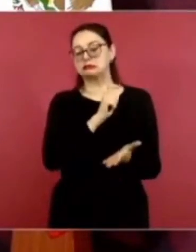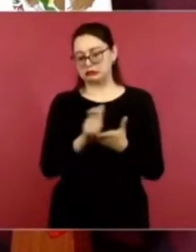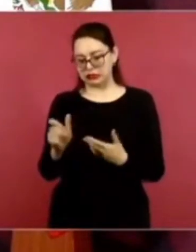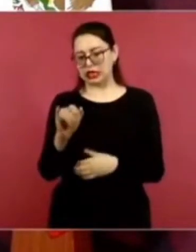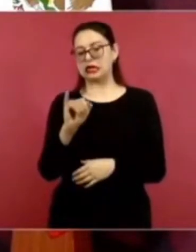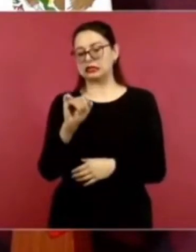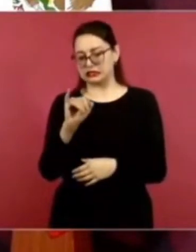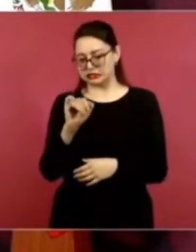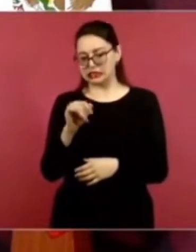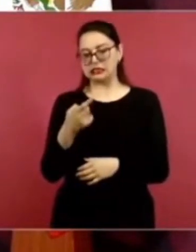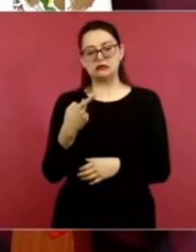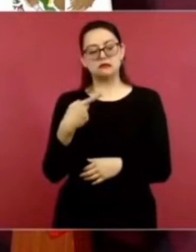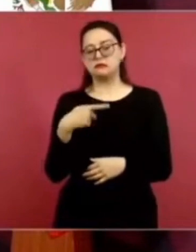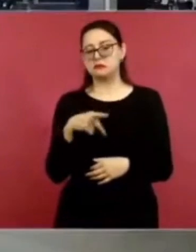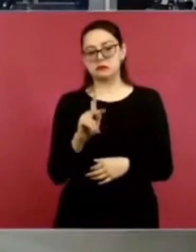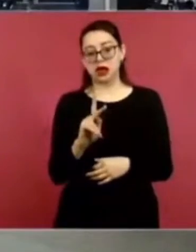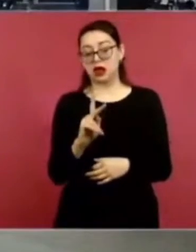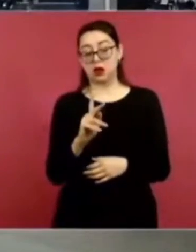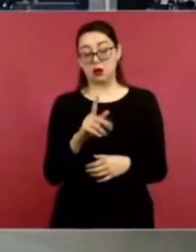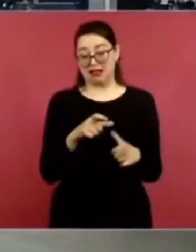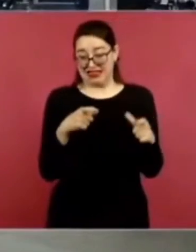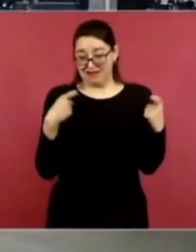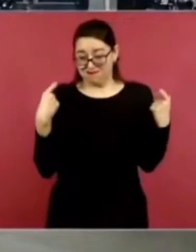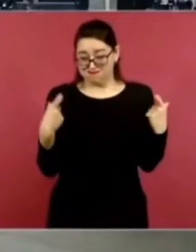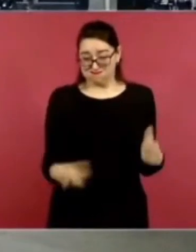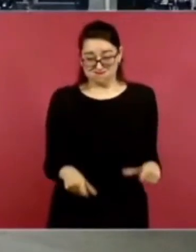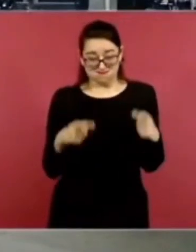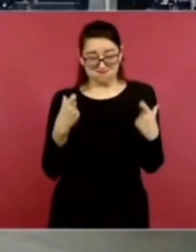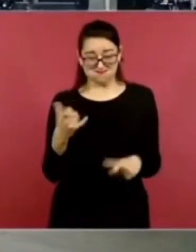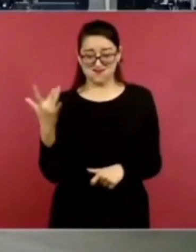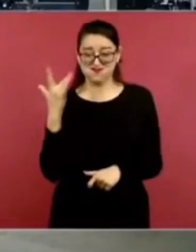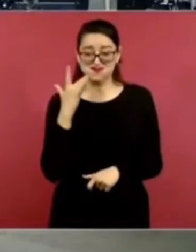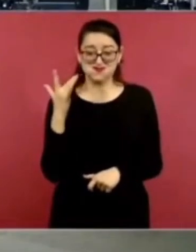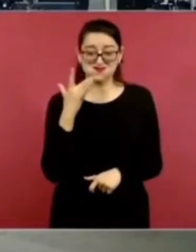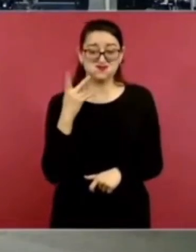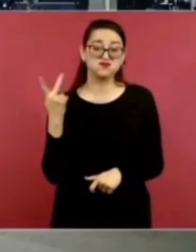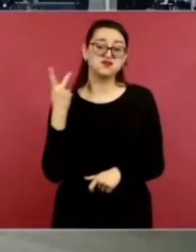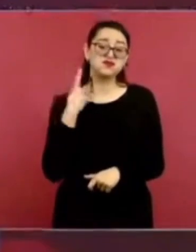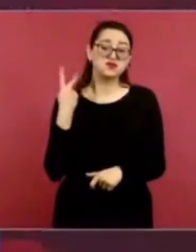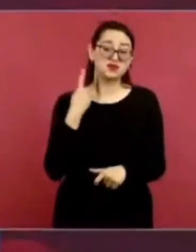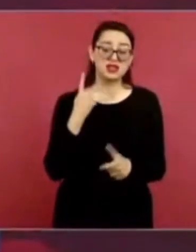los que siempre eran invitados a